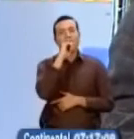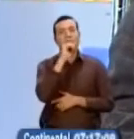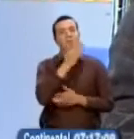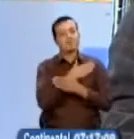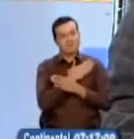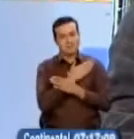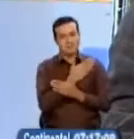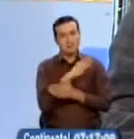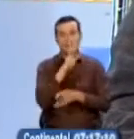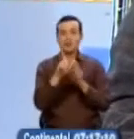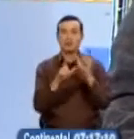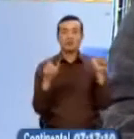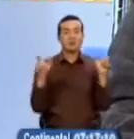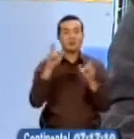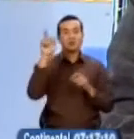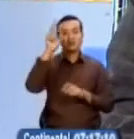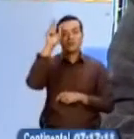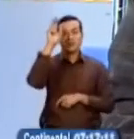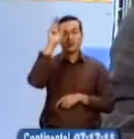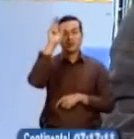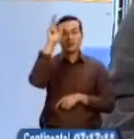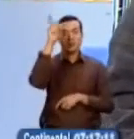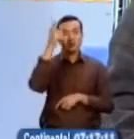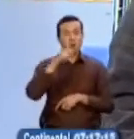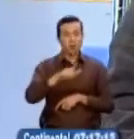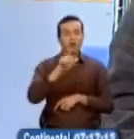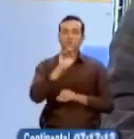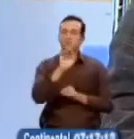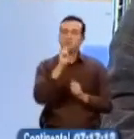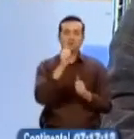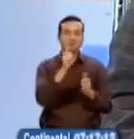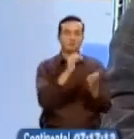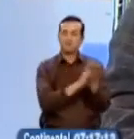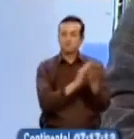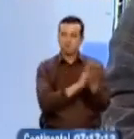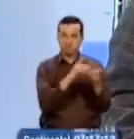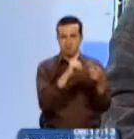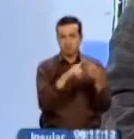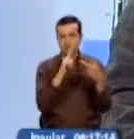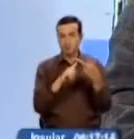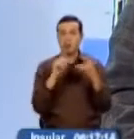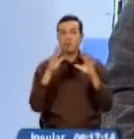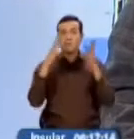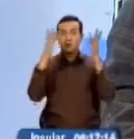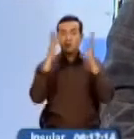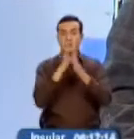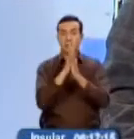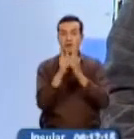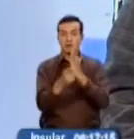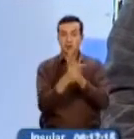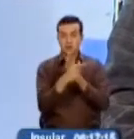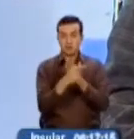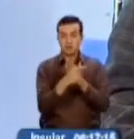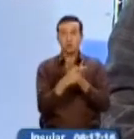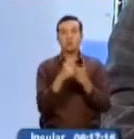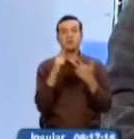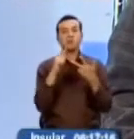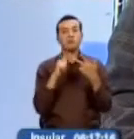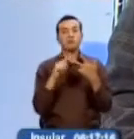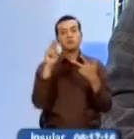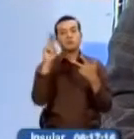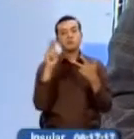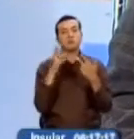felicitaciones al pueblo lojano porque se lo merecen por cierto también vamos a hablar sobre el festival del libro y un tema